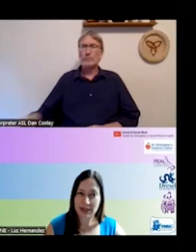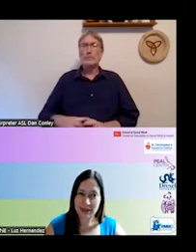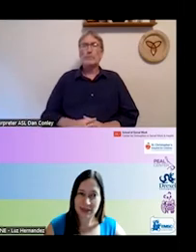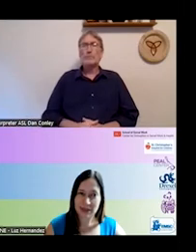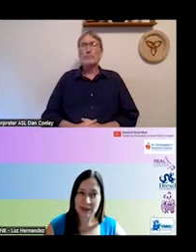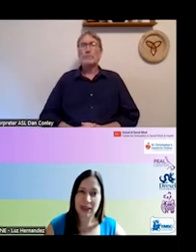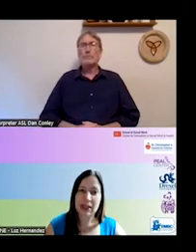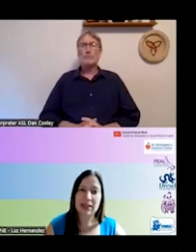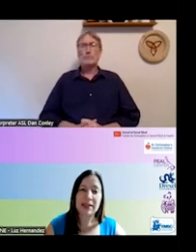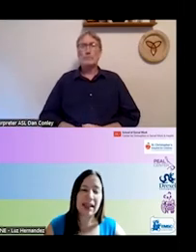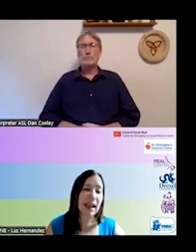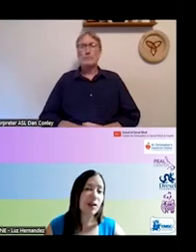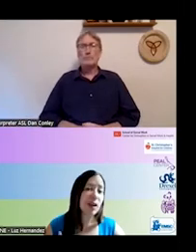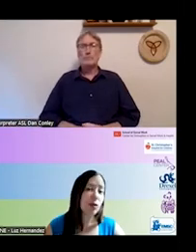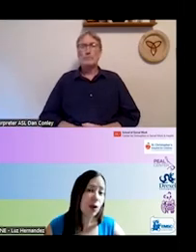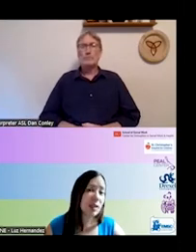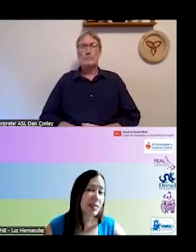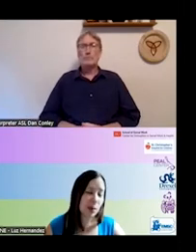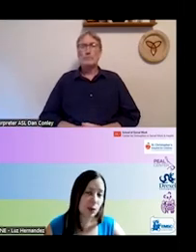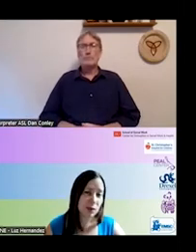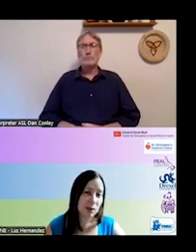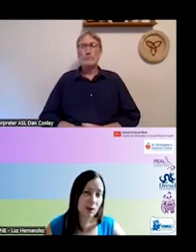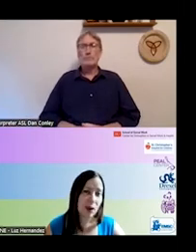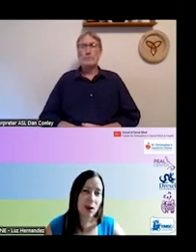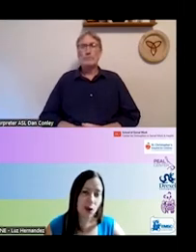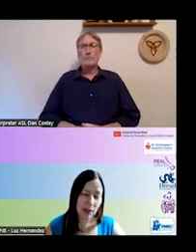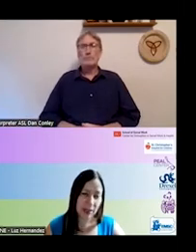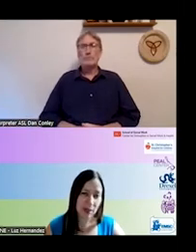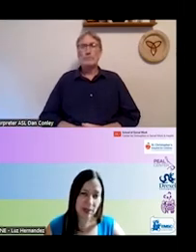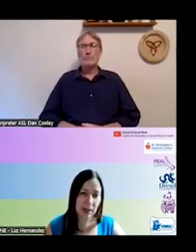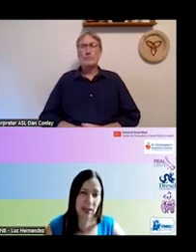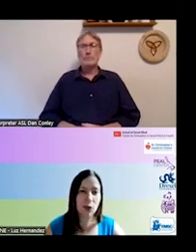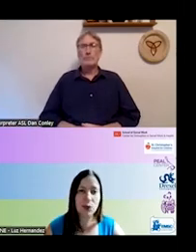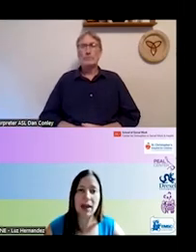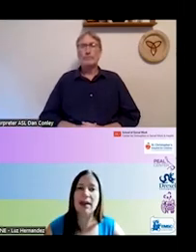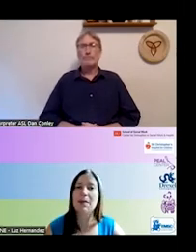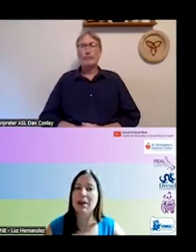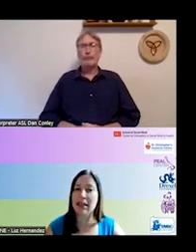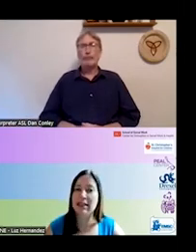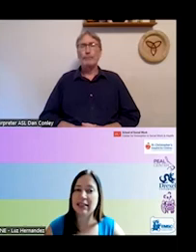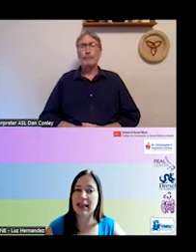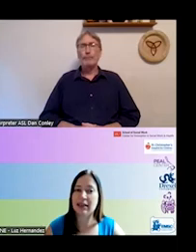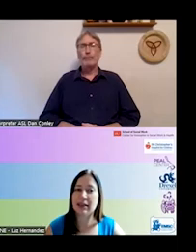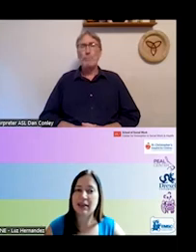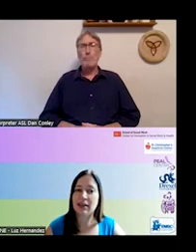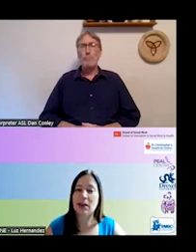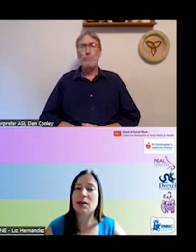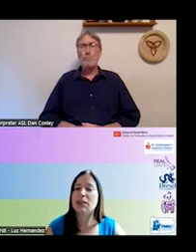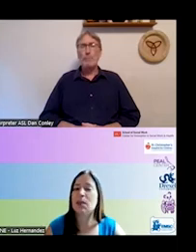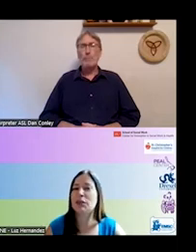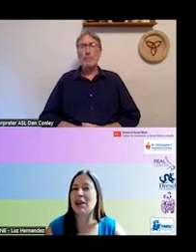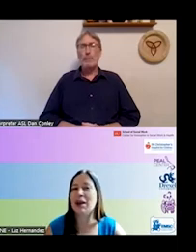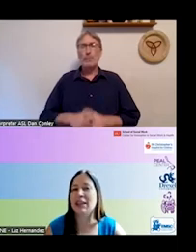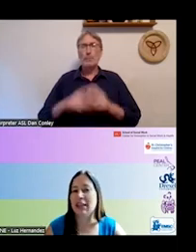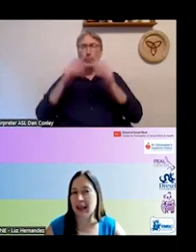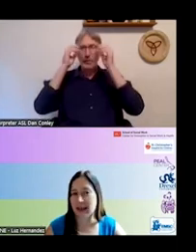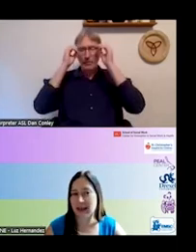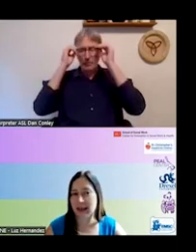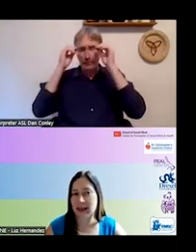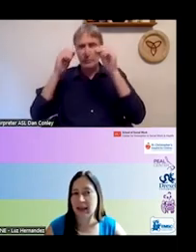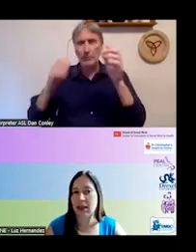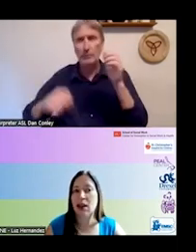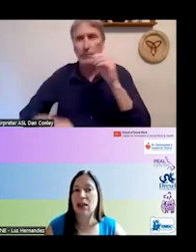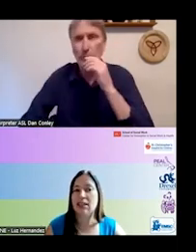Así pues, sé que aunque no estemos corrientemente en una emergencia, se podría